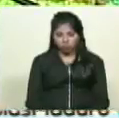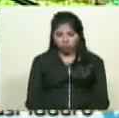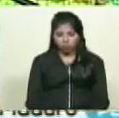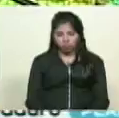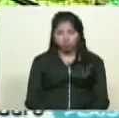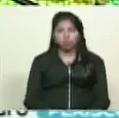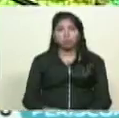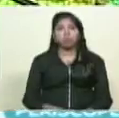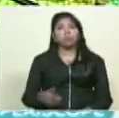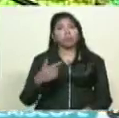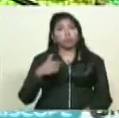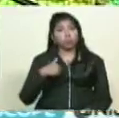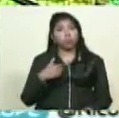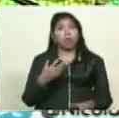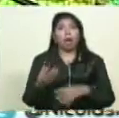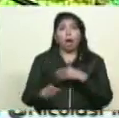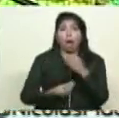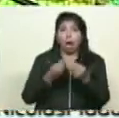Hagámoslo.